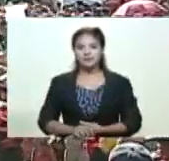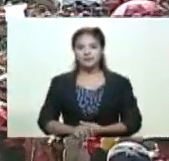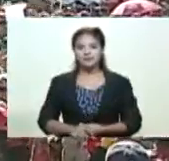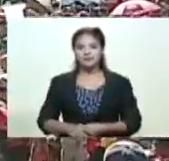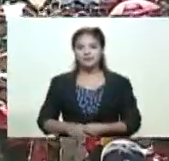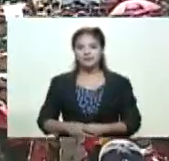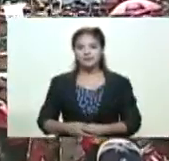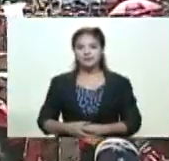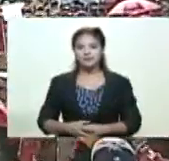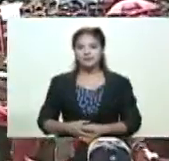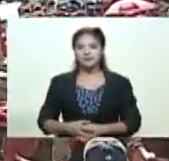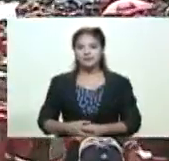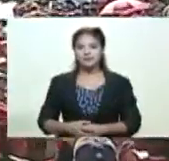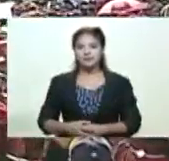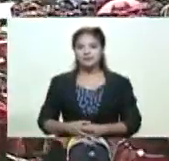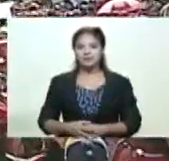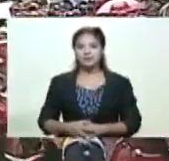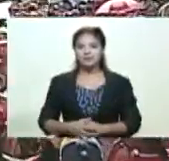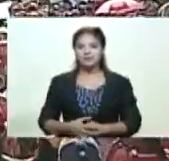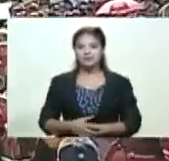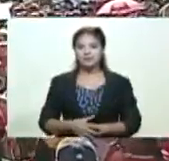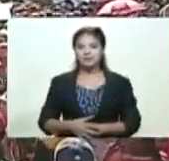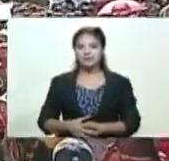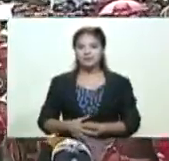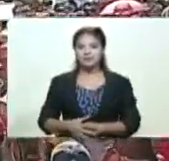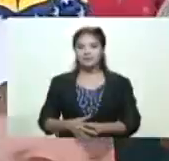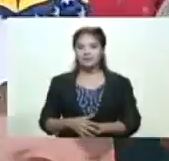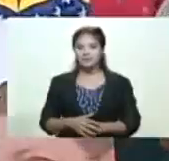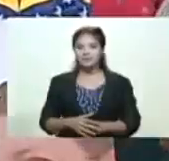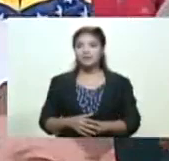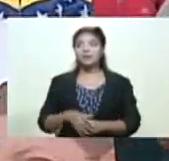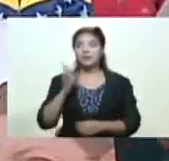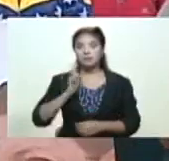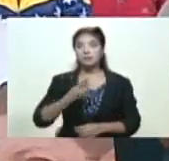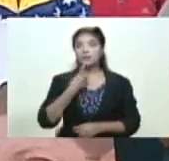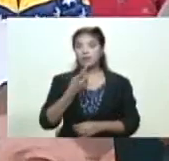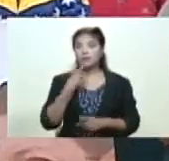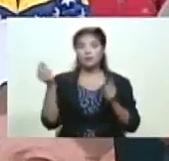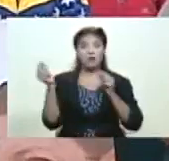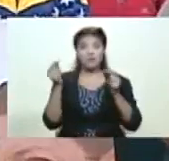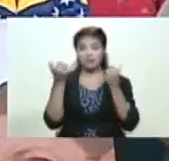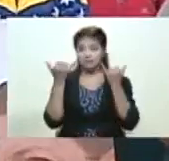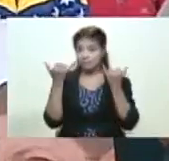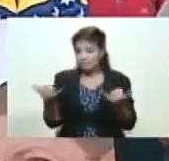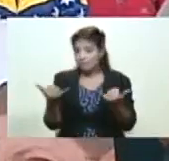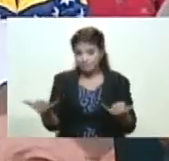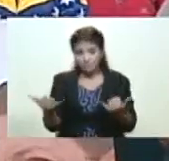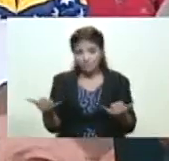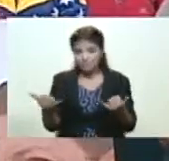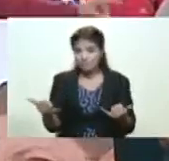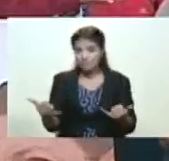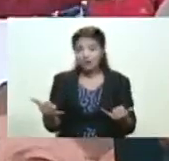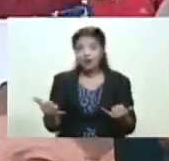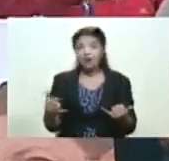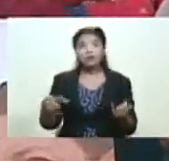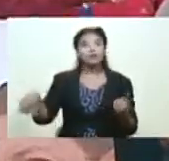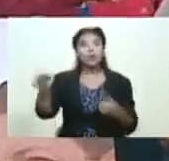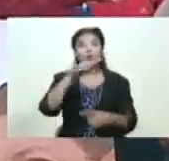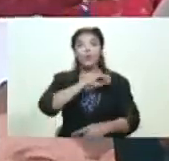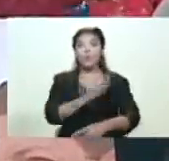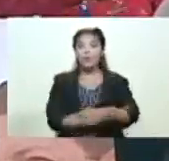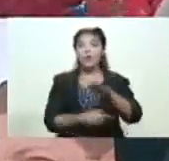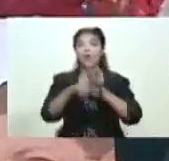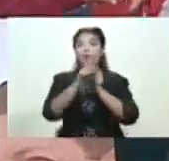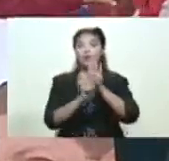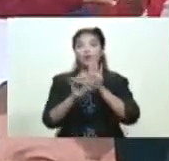Quiero saludar el debate y el pronunciamiento inmediato que hizo el Poder